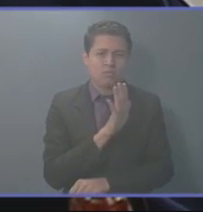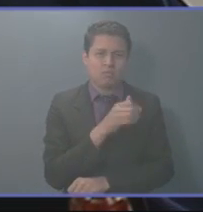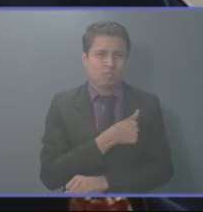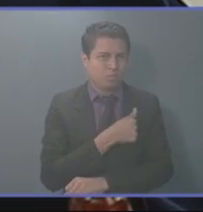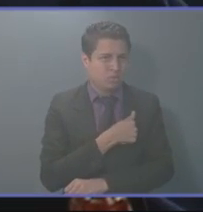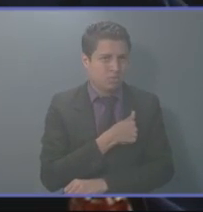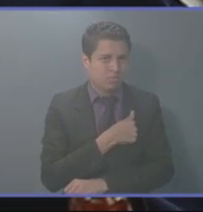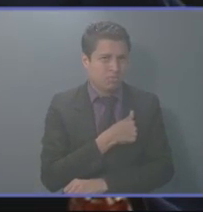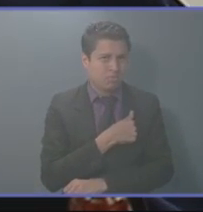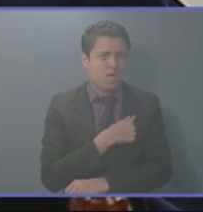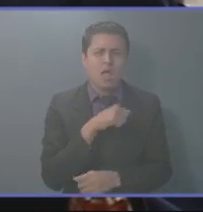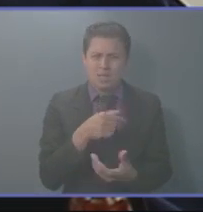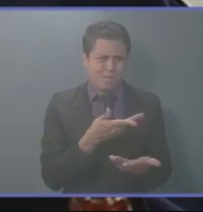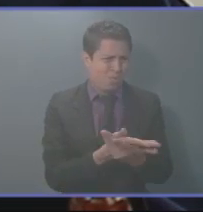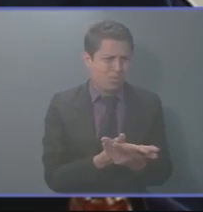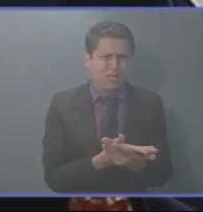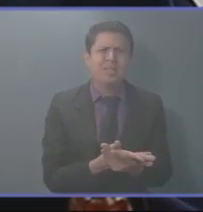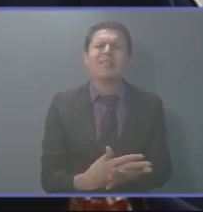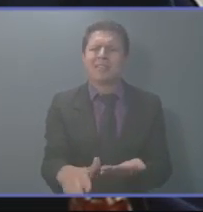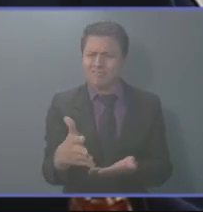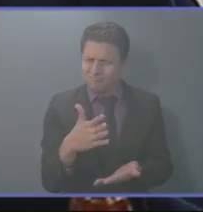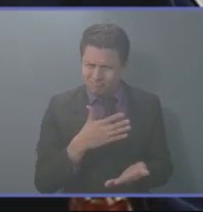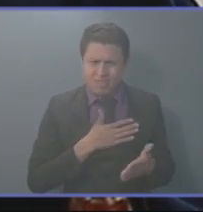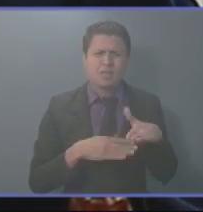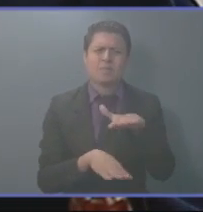está bien sustentada.